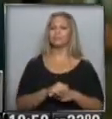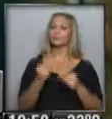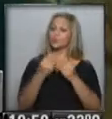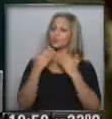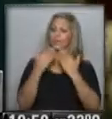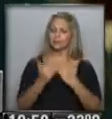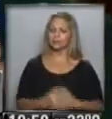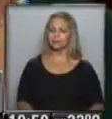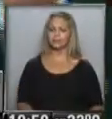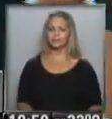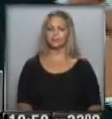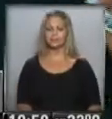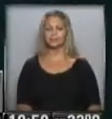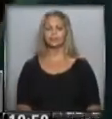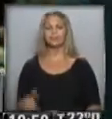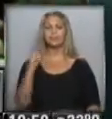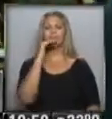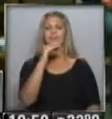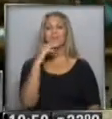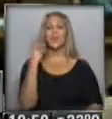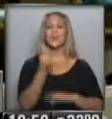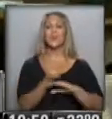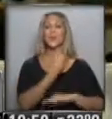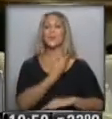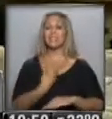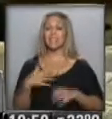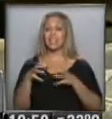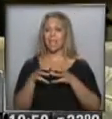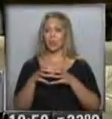amable. Bueno, muchas gracias. Muy bien. La palabra entonces del presidente del Bloque del Frente para la Victoria. Ustedes.